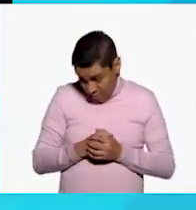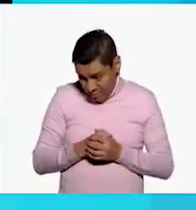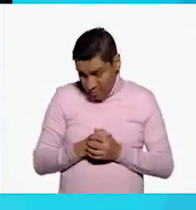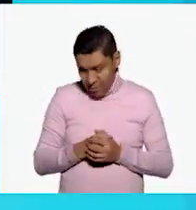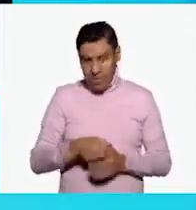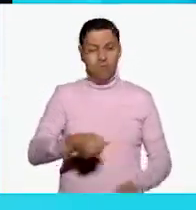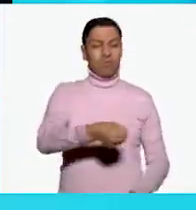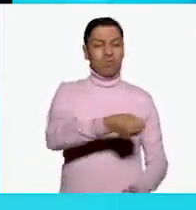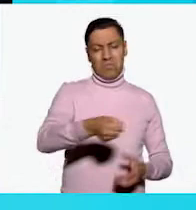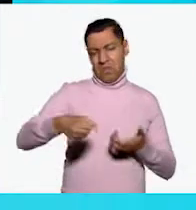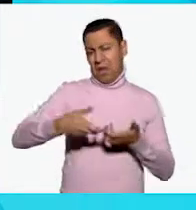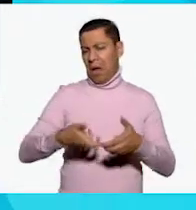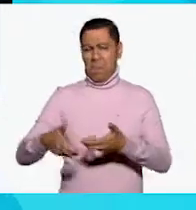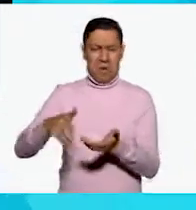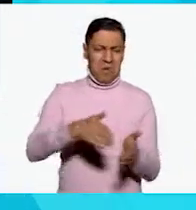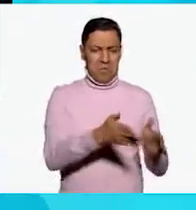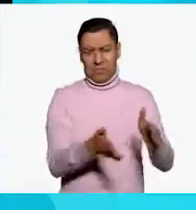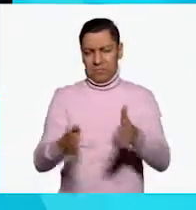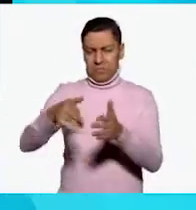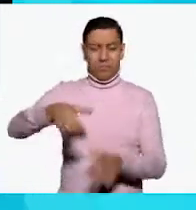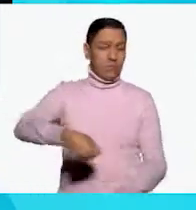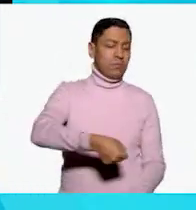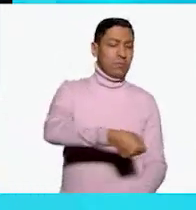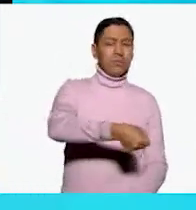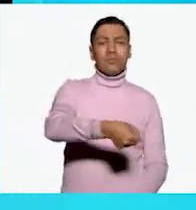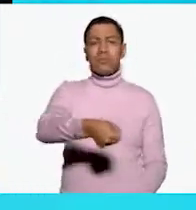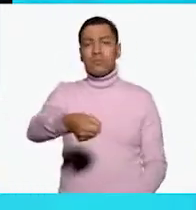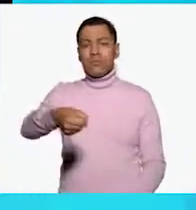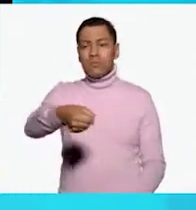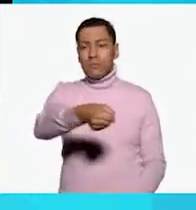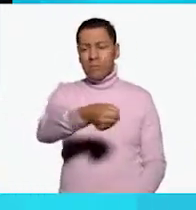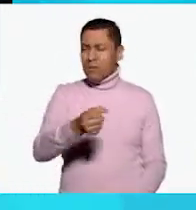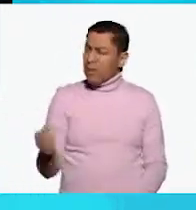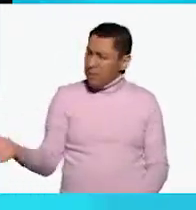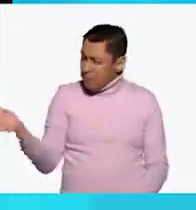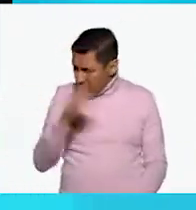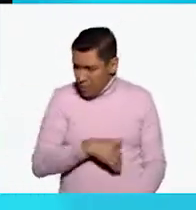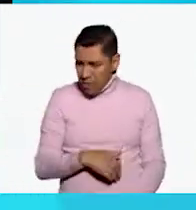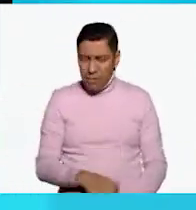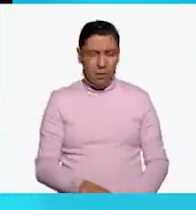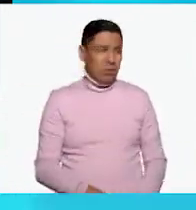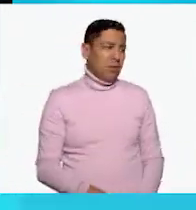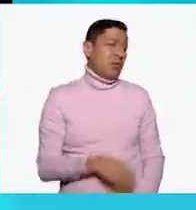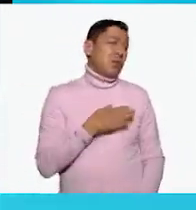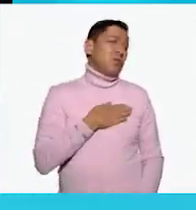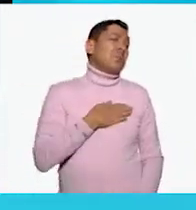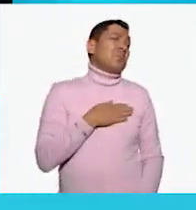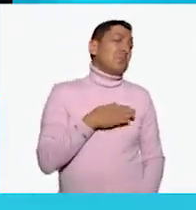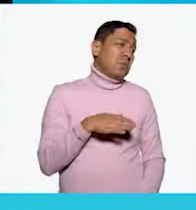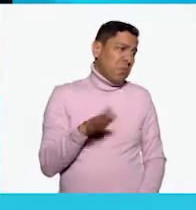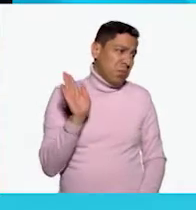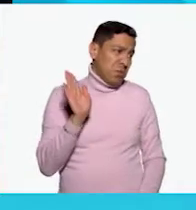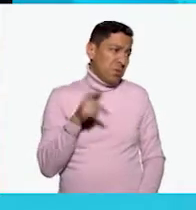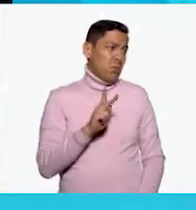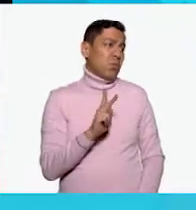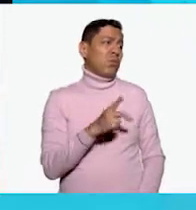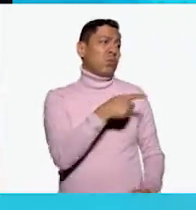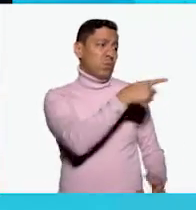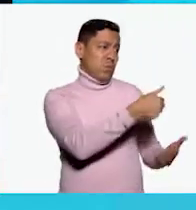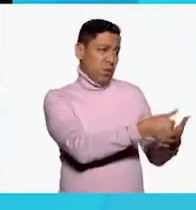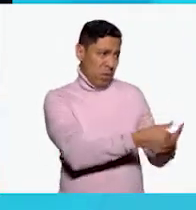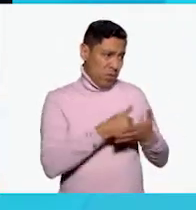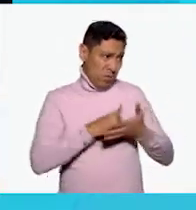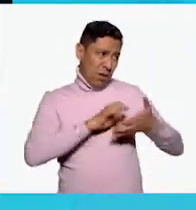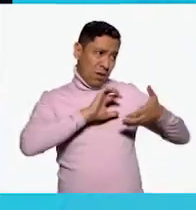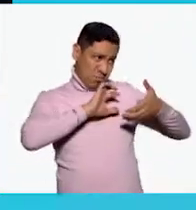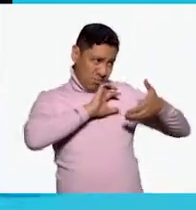el camino y descubrir cosas muy interesantes. Está bien, pero ¿me puedes tomar de la